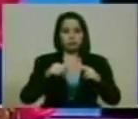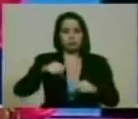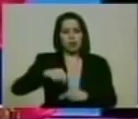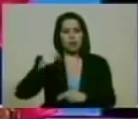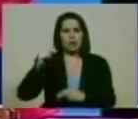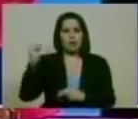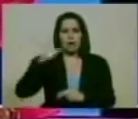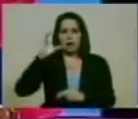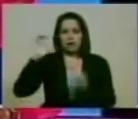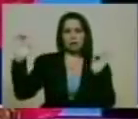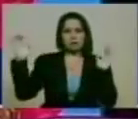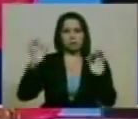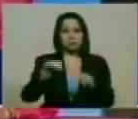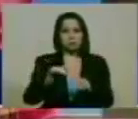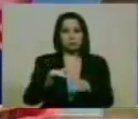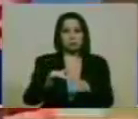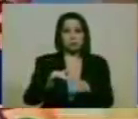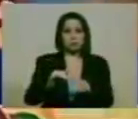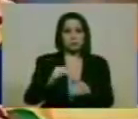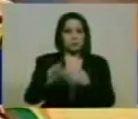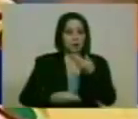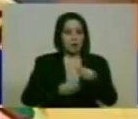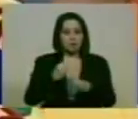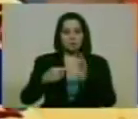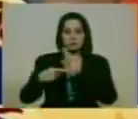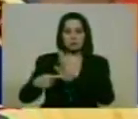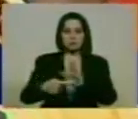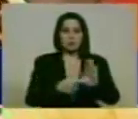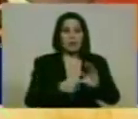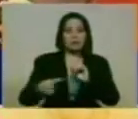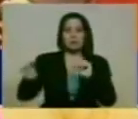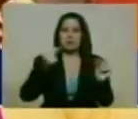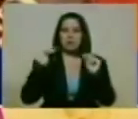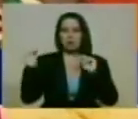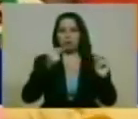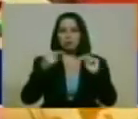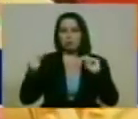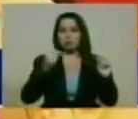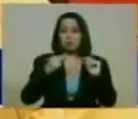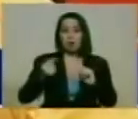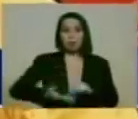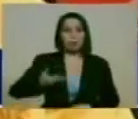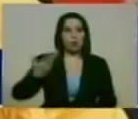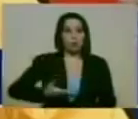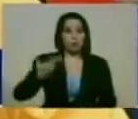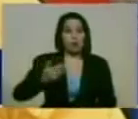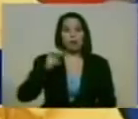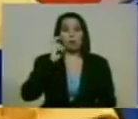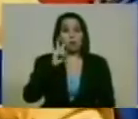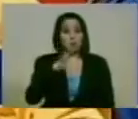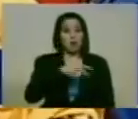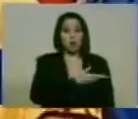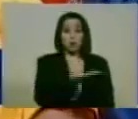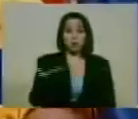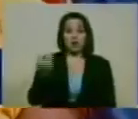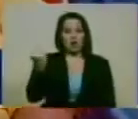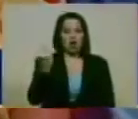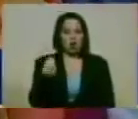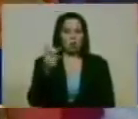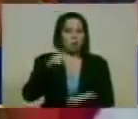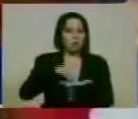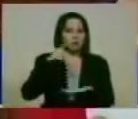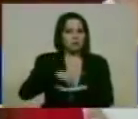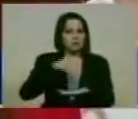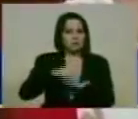Caracas, precisamente para hacer esa gran discusión, y puede ver usted el nivel de participación que han tenido